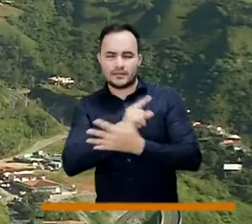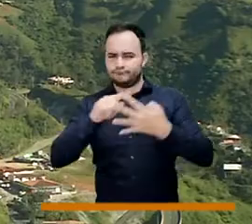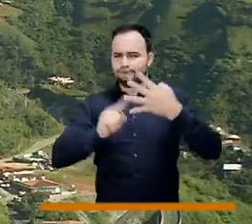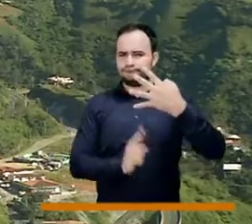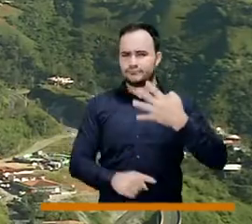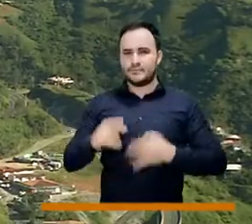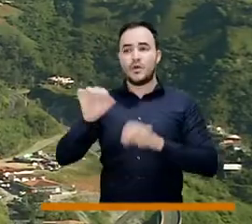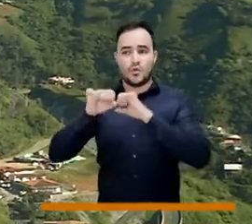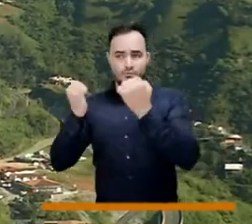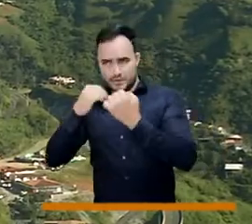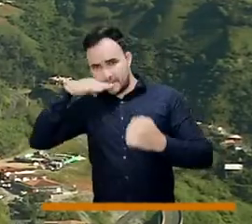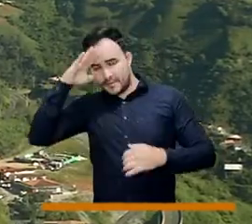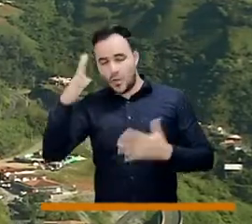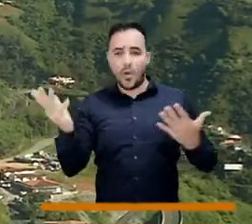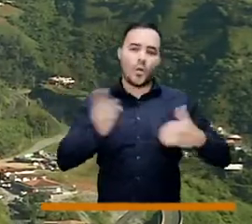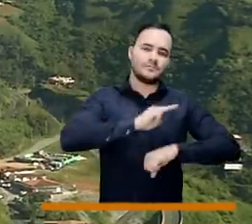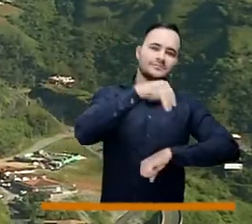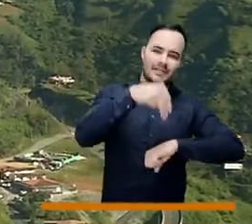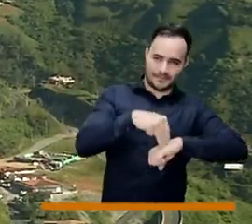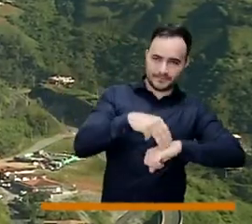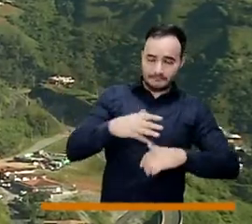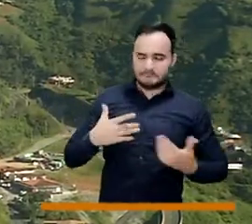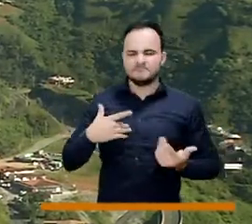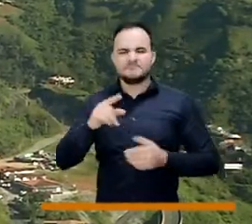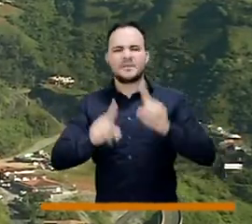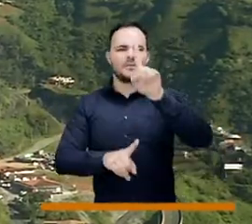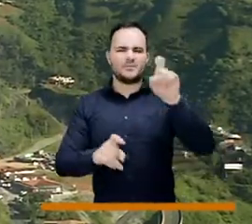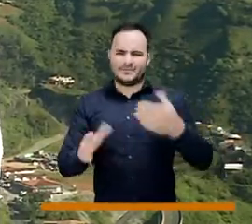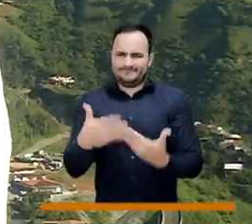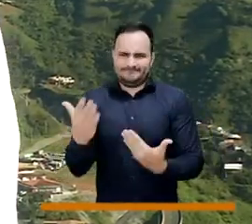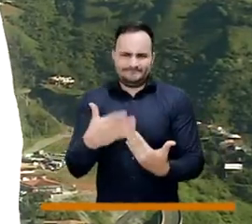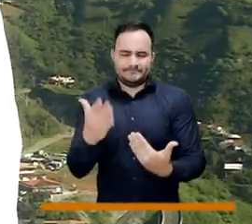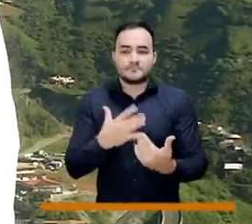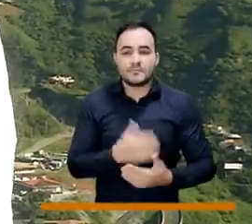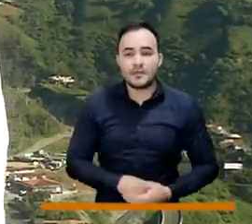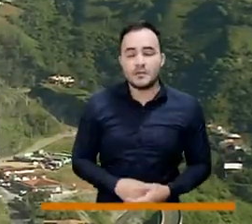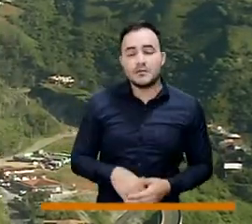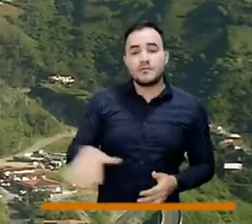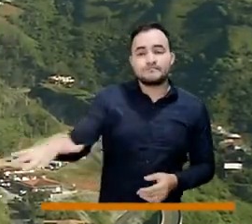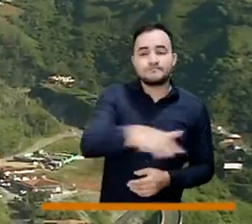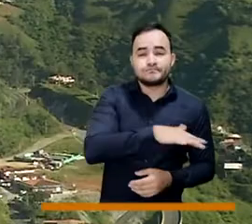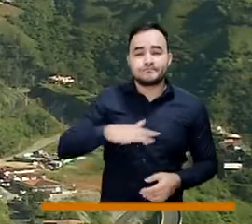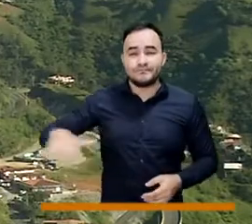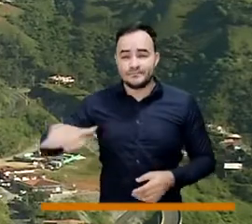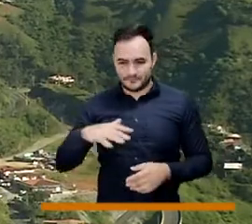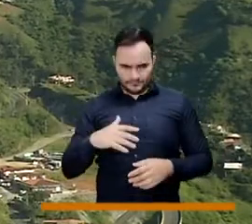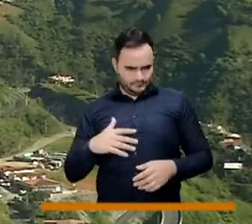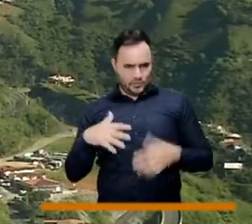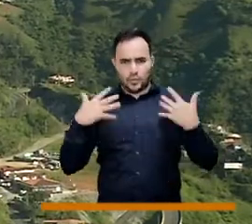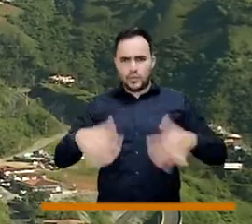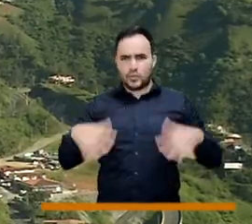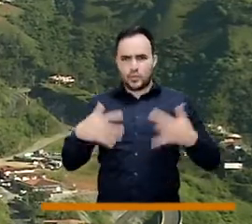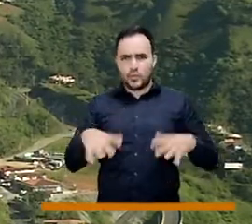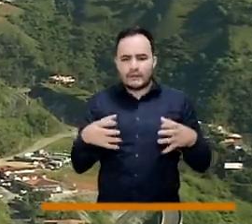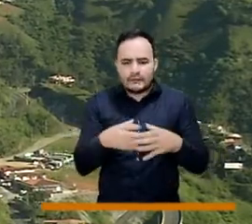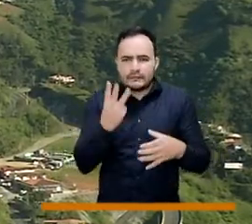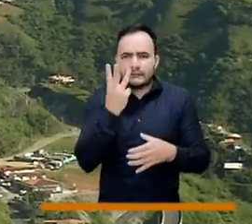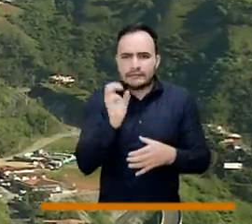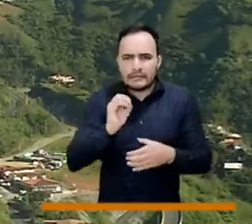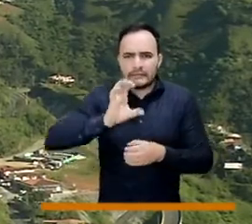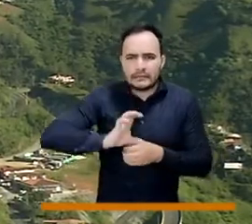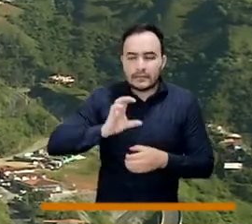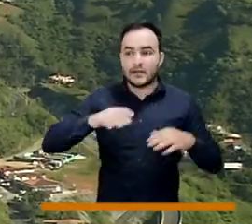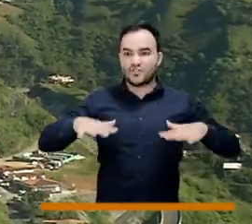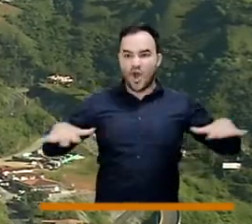canal Telemedellín. La pregunta, muy fácil, el 70% del territorio de Medellín es rural, pero nos